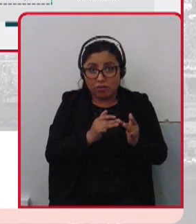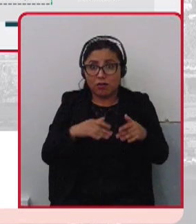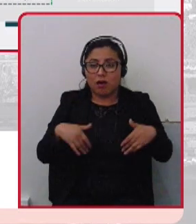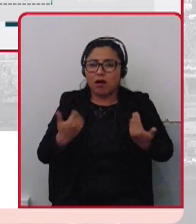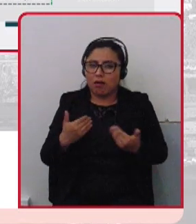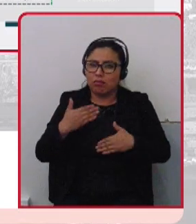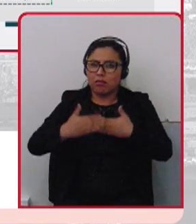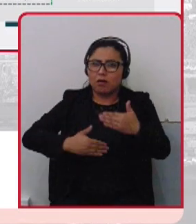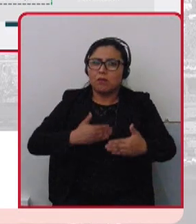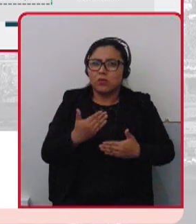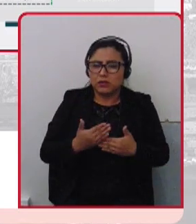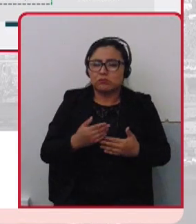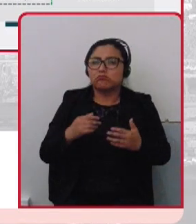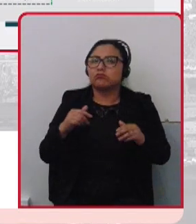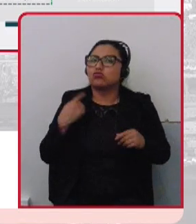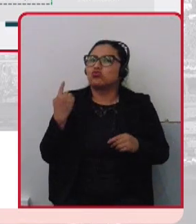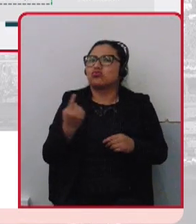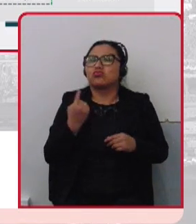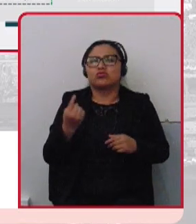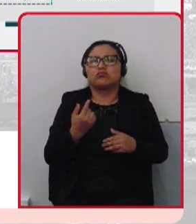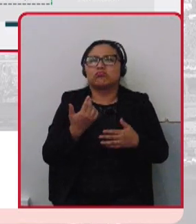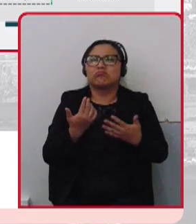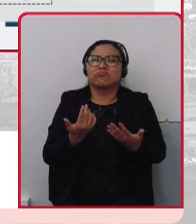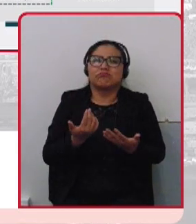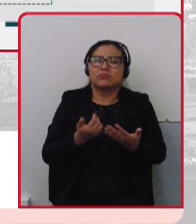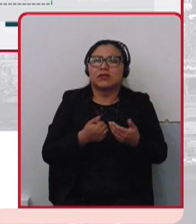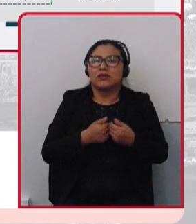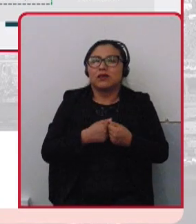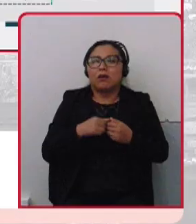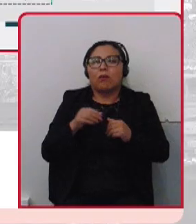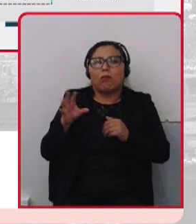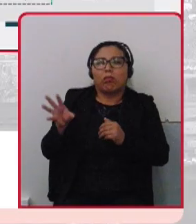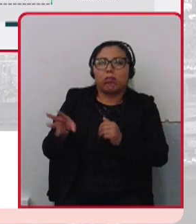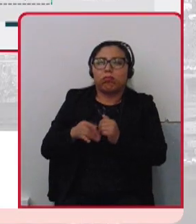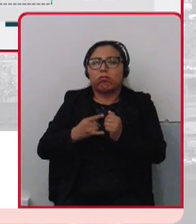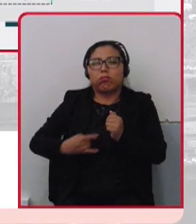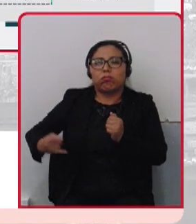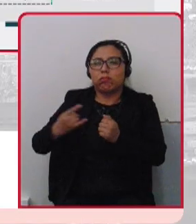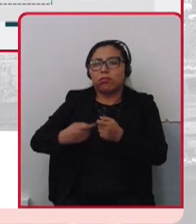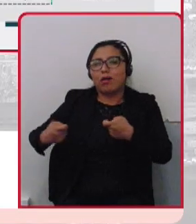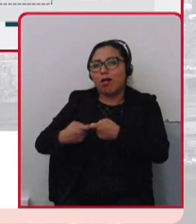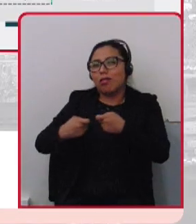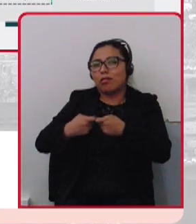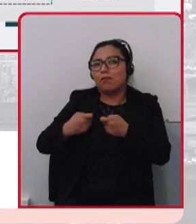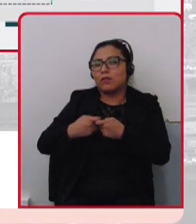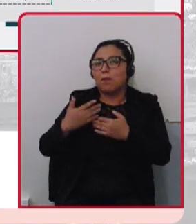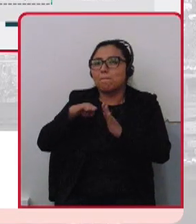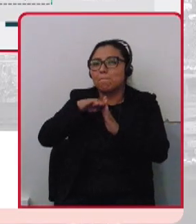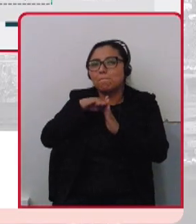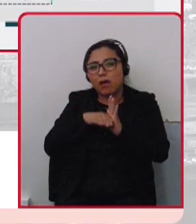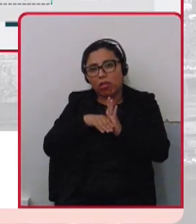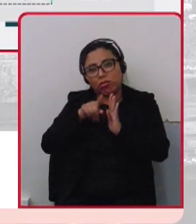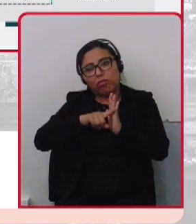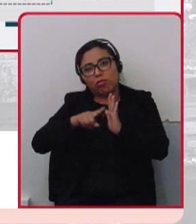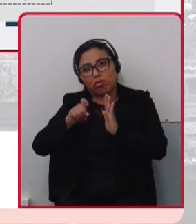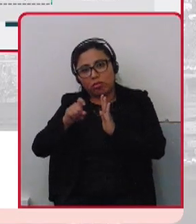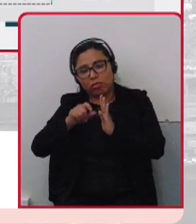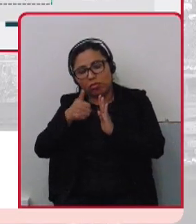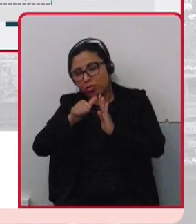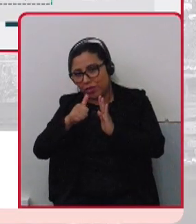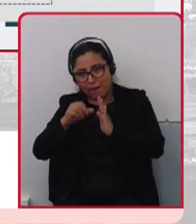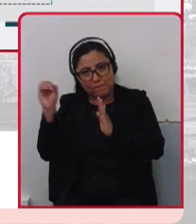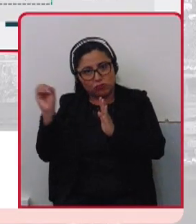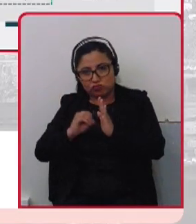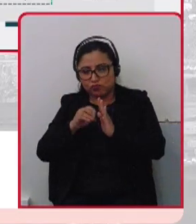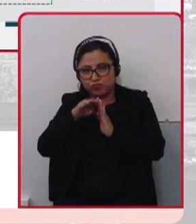catenaria de nuestros camiones solamente van a consumir menos de un 10% de lo que usualmente podrían consumir en